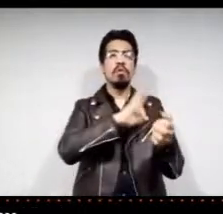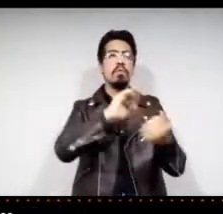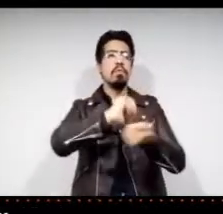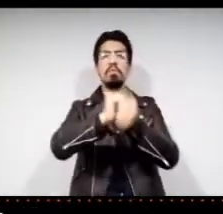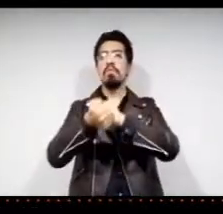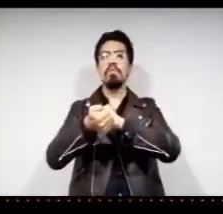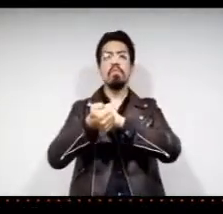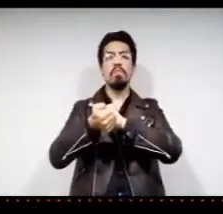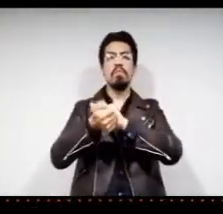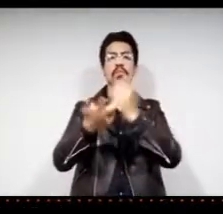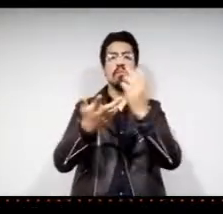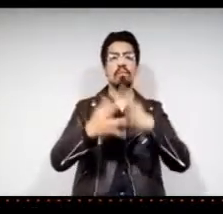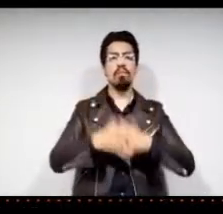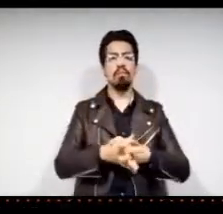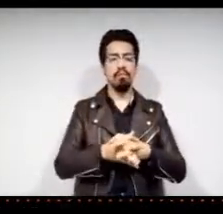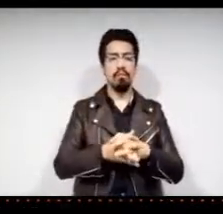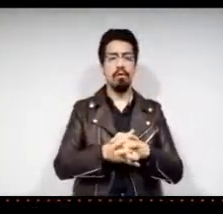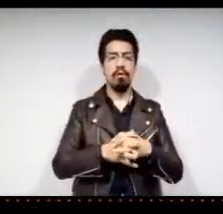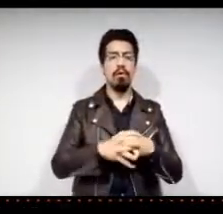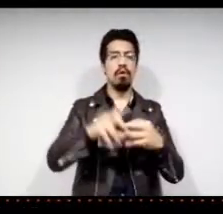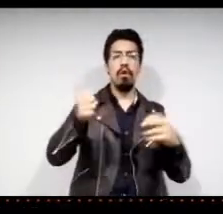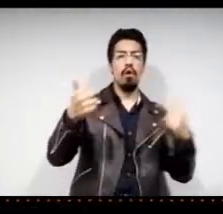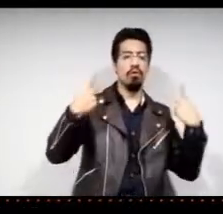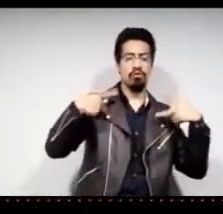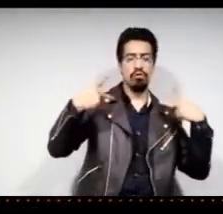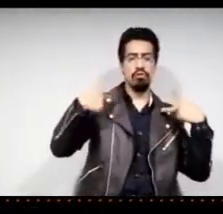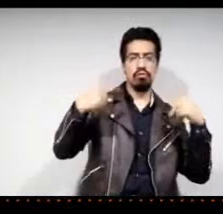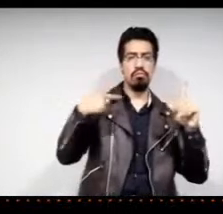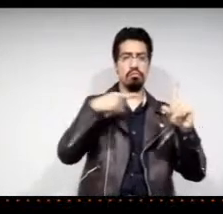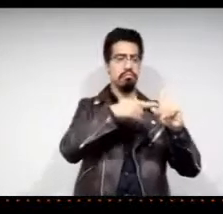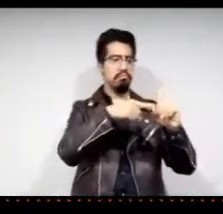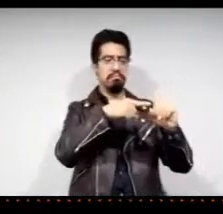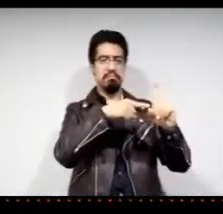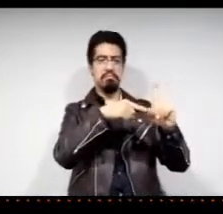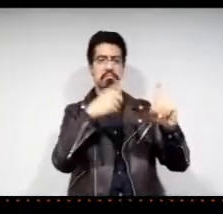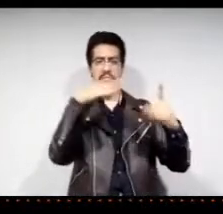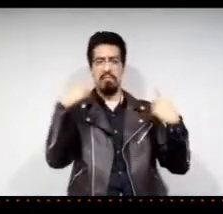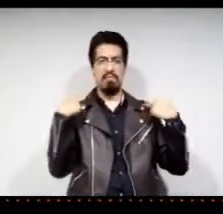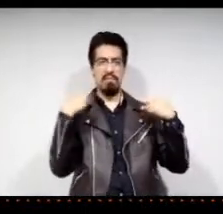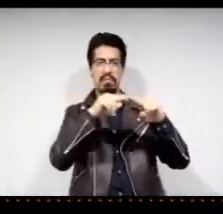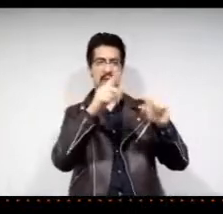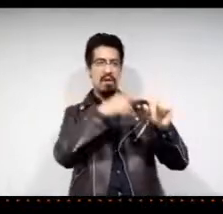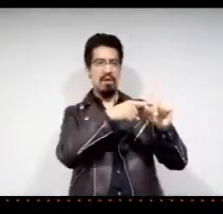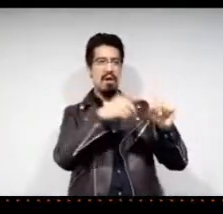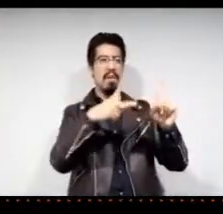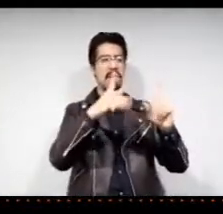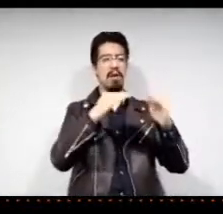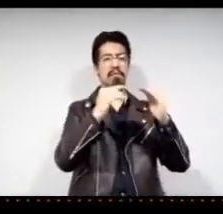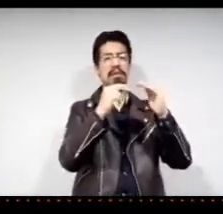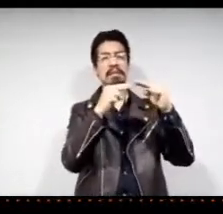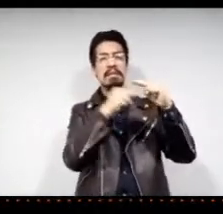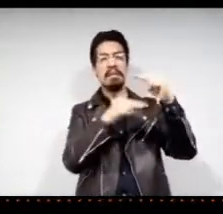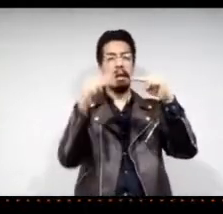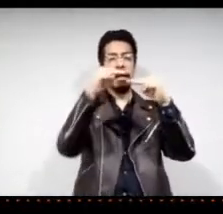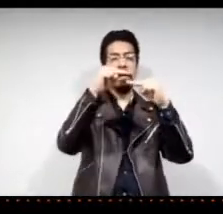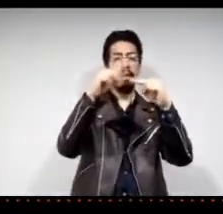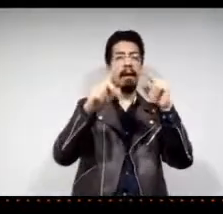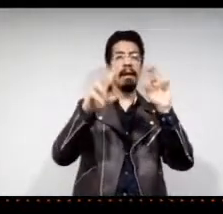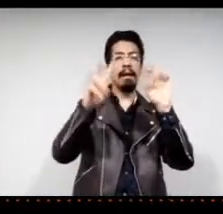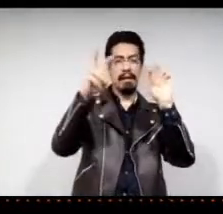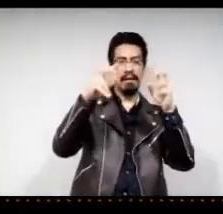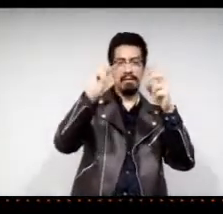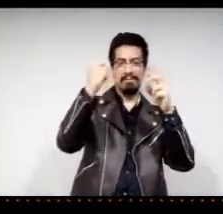como pares, ¿no? De otros profesores que no tenían el mismo nivel en ciertas herramientas tecnológicas o en ciertos aspectos